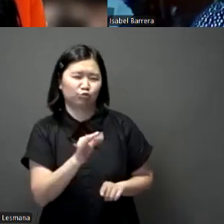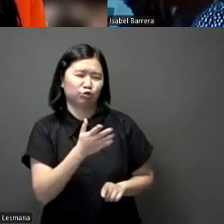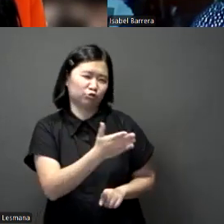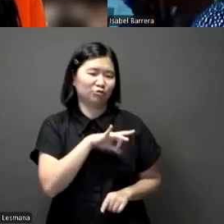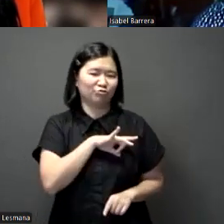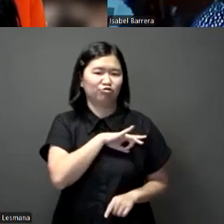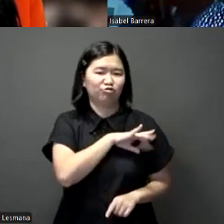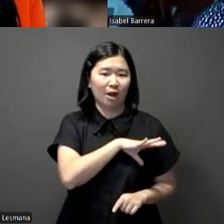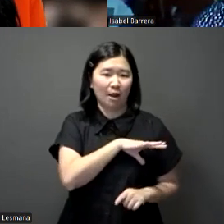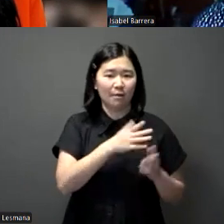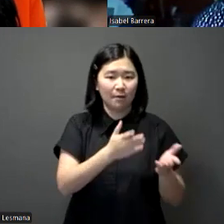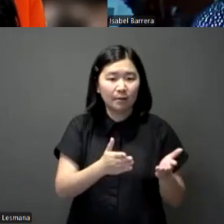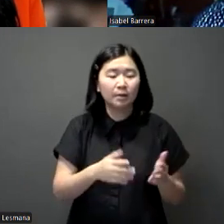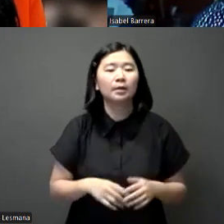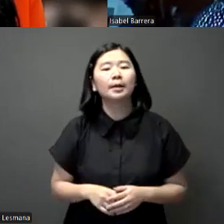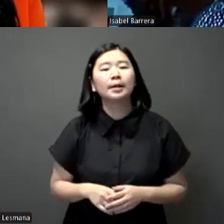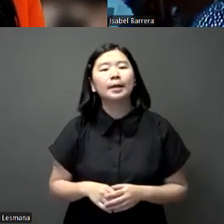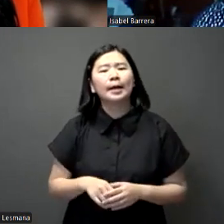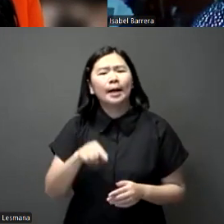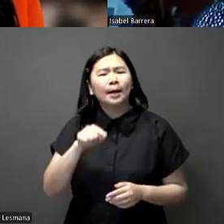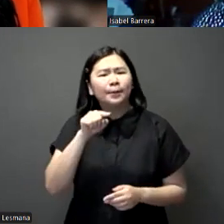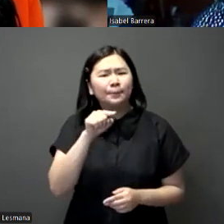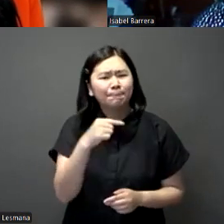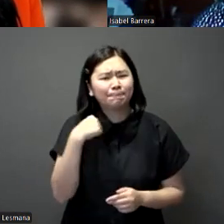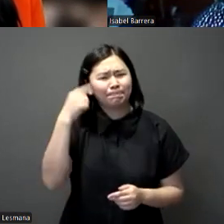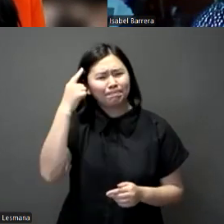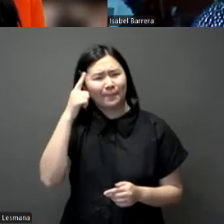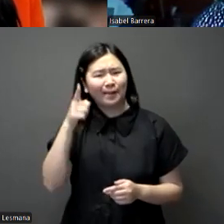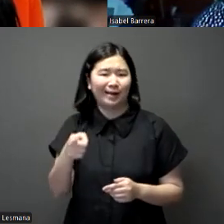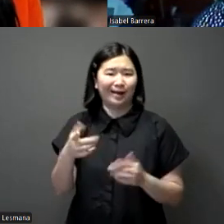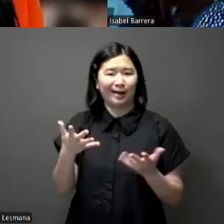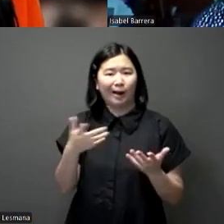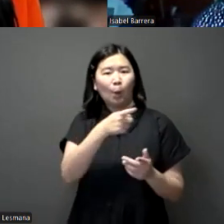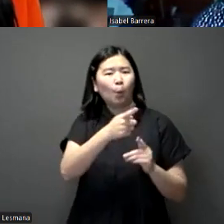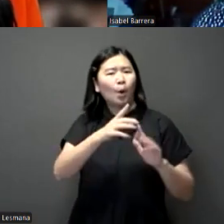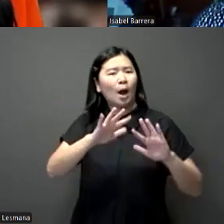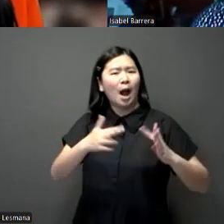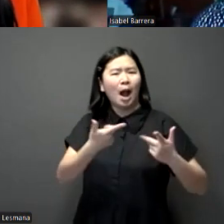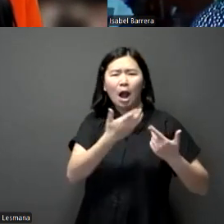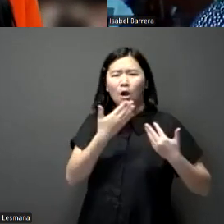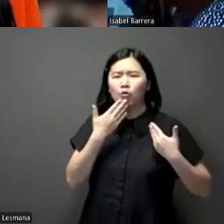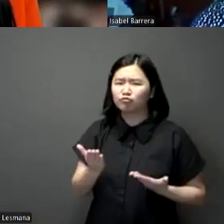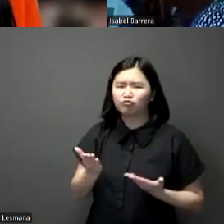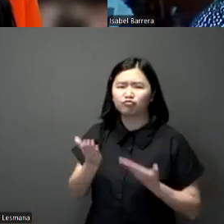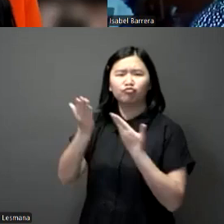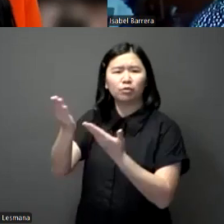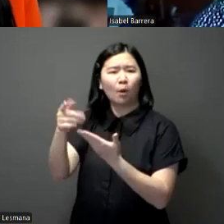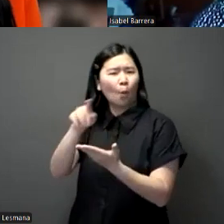Y entendemos que implica mucho tiempo que hay que invertir.